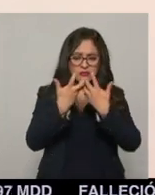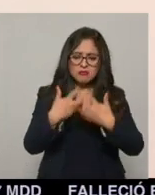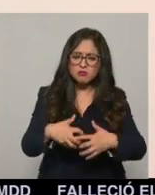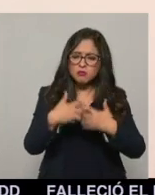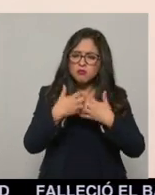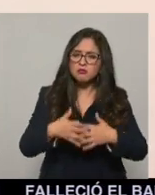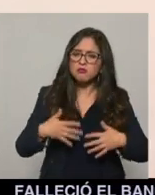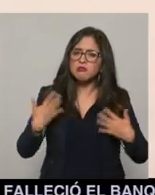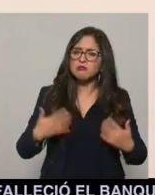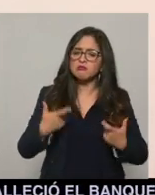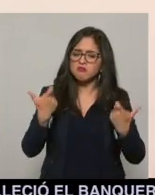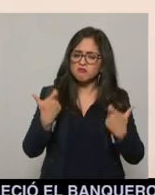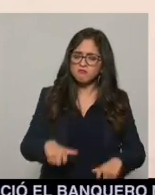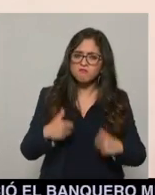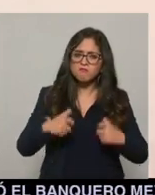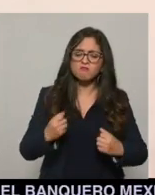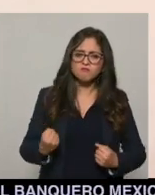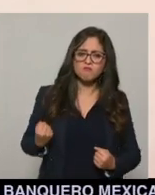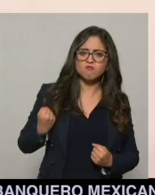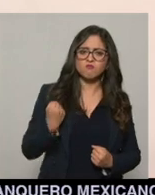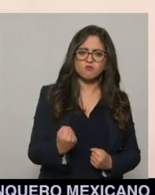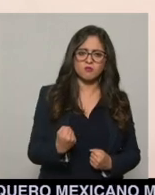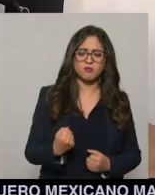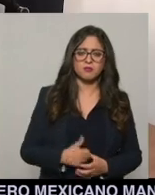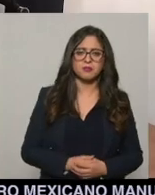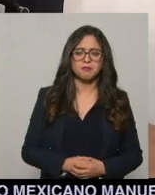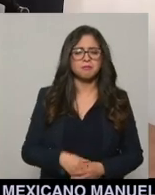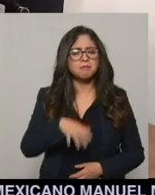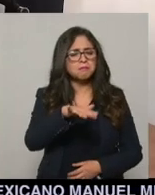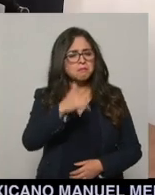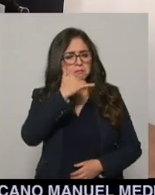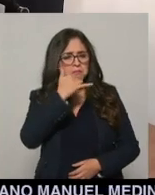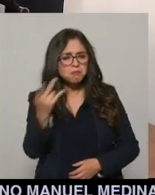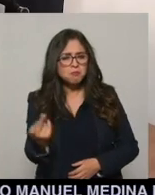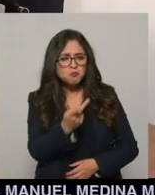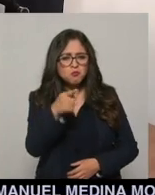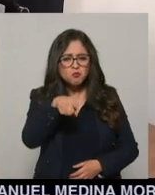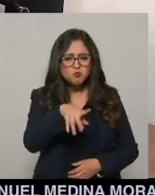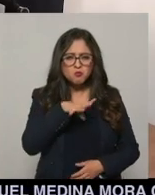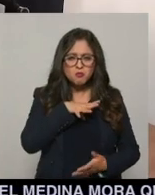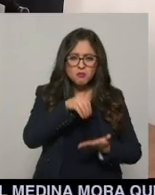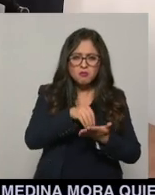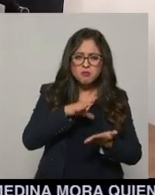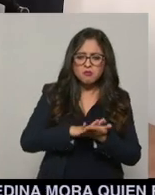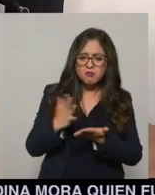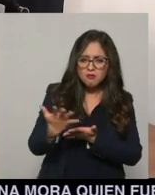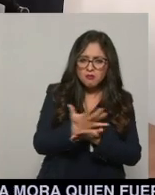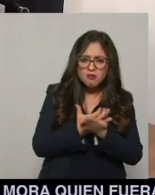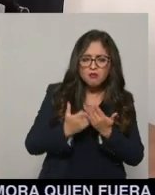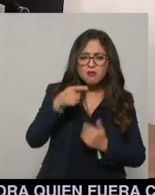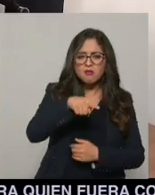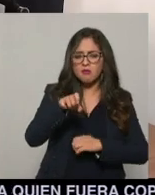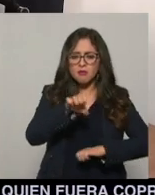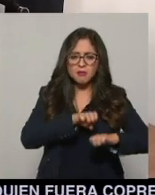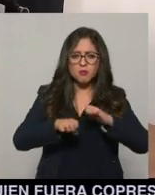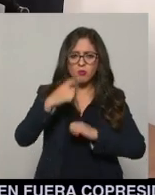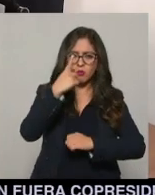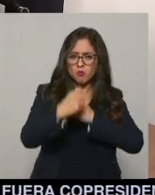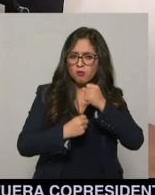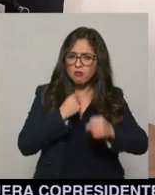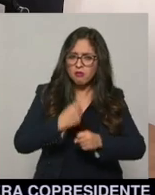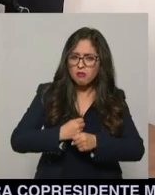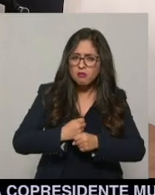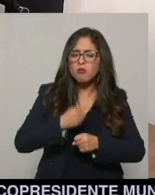poderosísima. Ahora, ¿Tienen registro de las ganancias? ¿Tienen registro de las ganancias anuales que se llevan estos empresarios